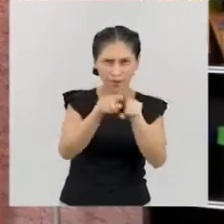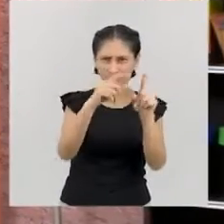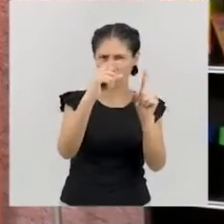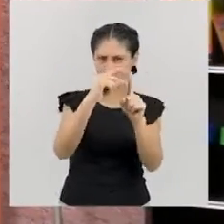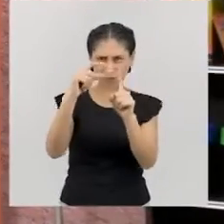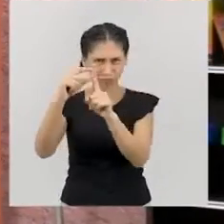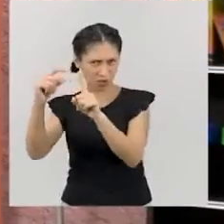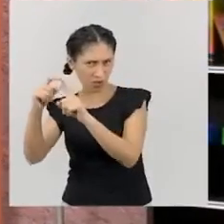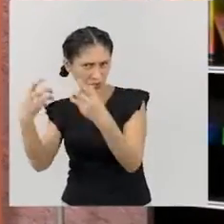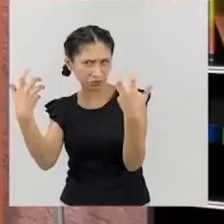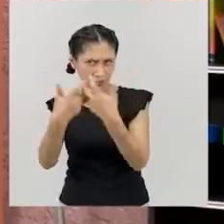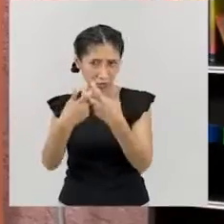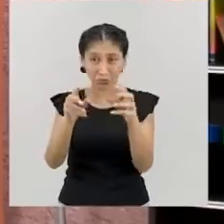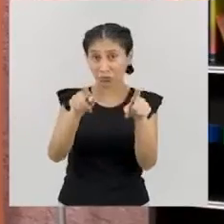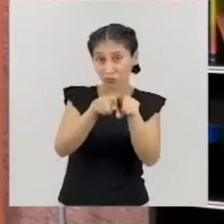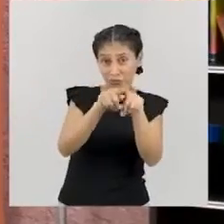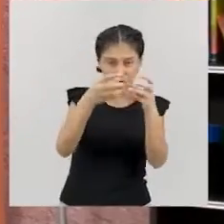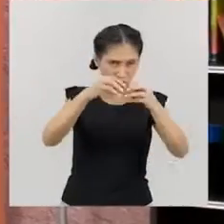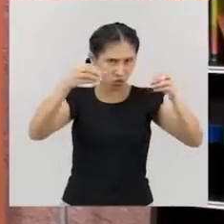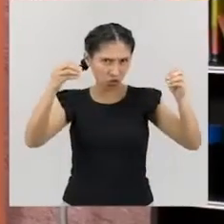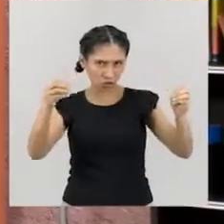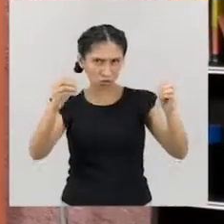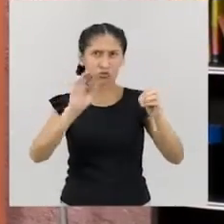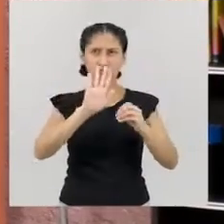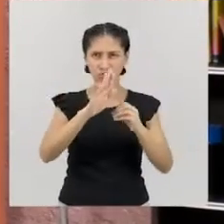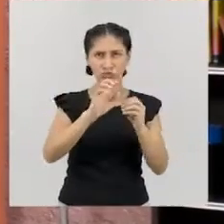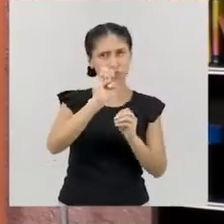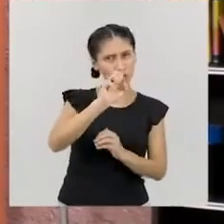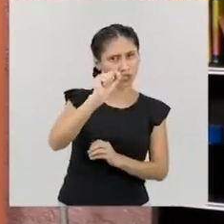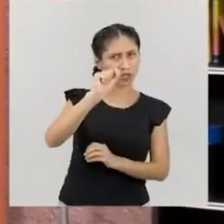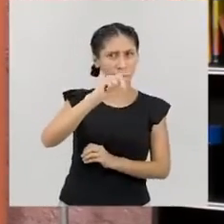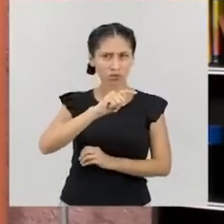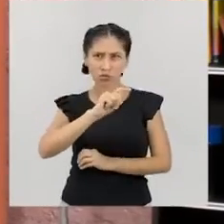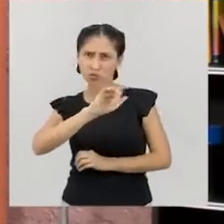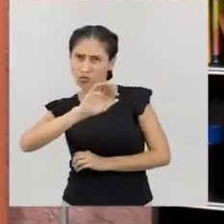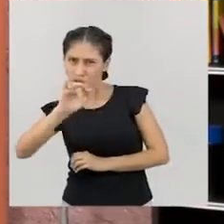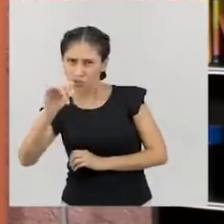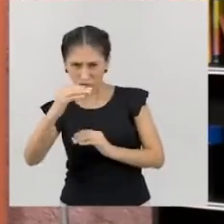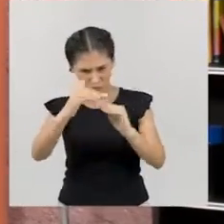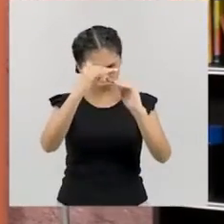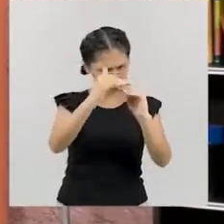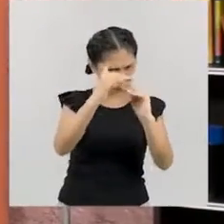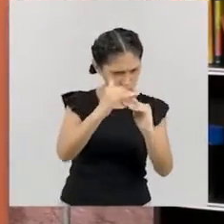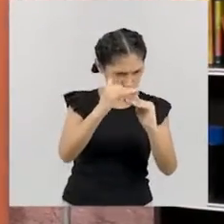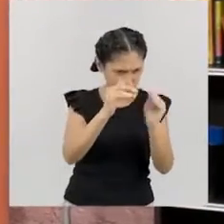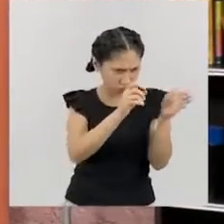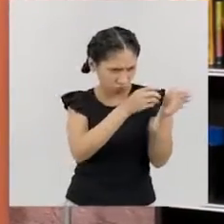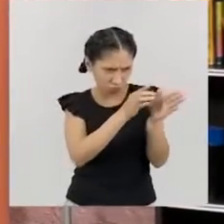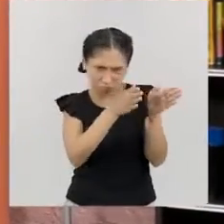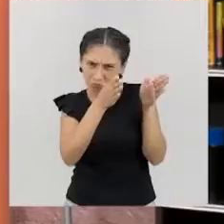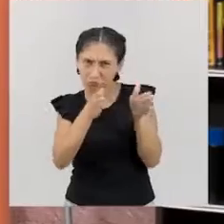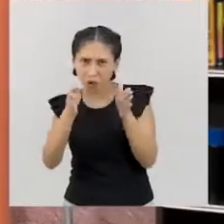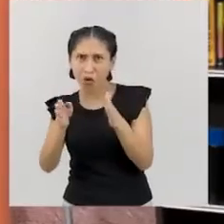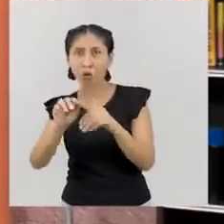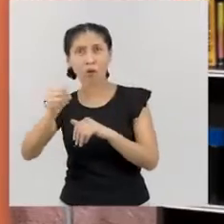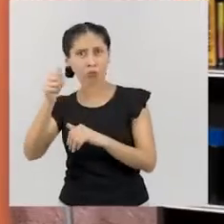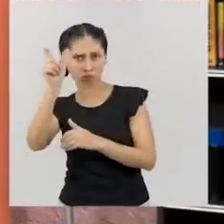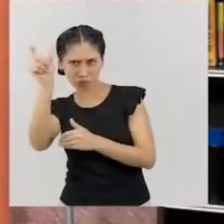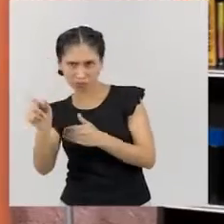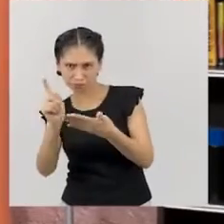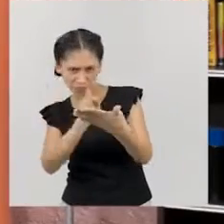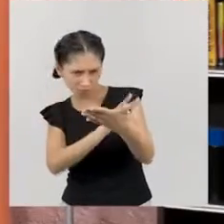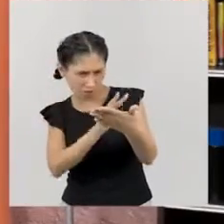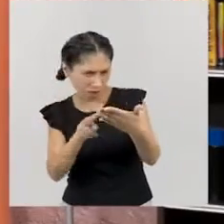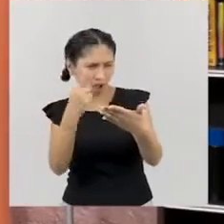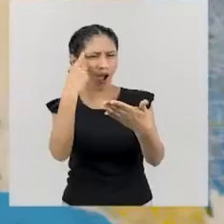relación entre las palabras, las oraciones, la estructuración de los párrafos para dar a conocer una idea o un tema